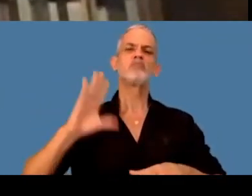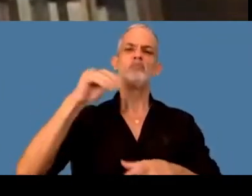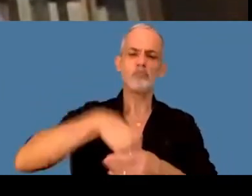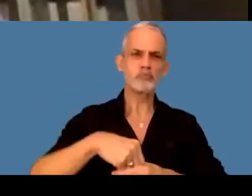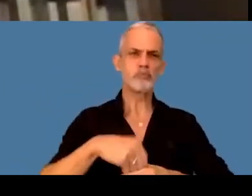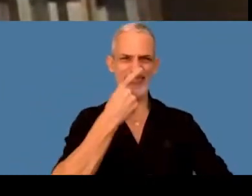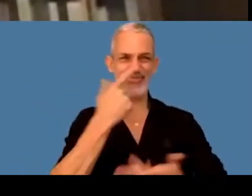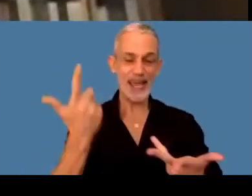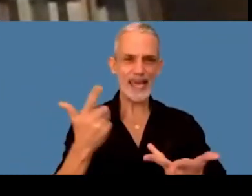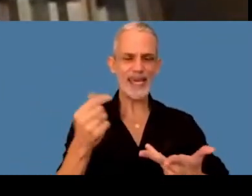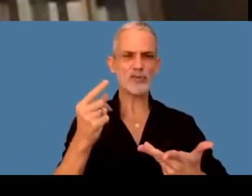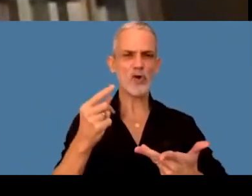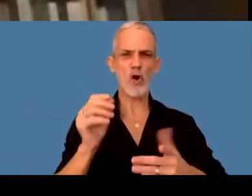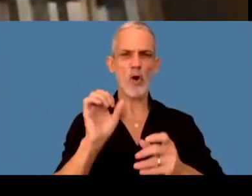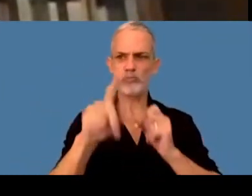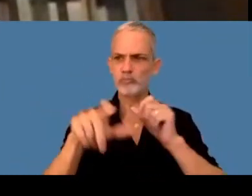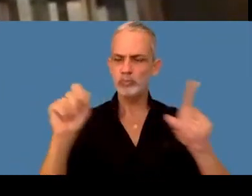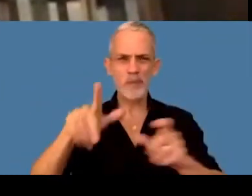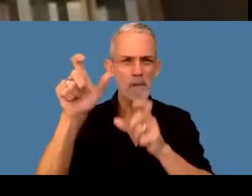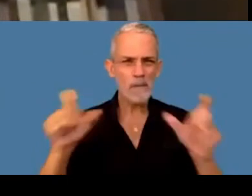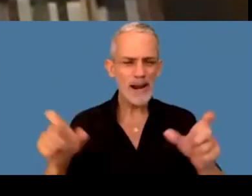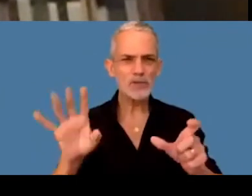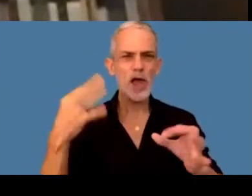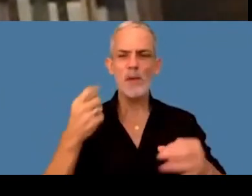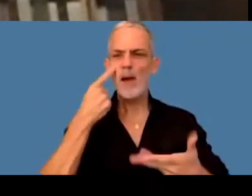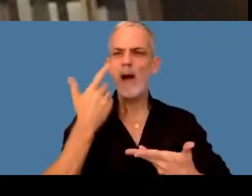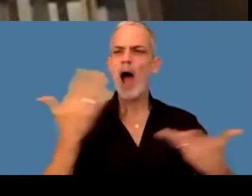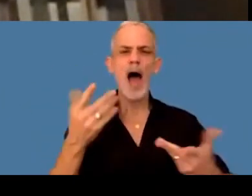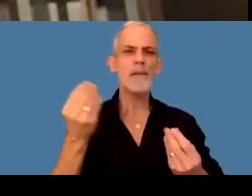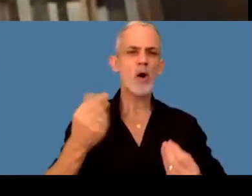esas subjetividades, se tienen que plasmar en la gestión del Estado.